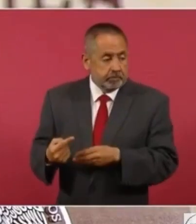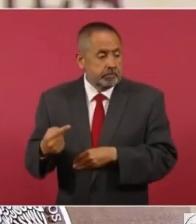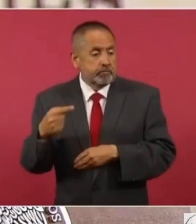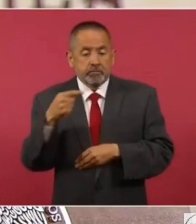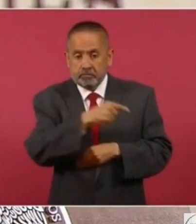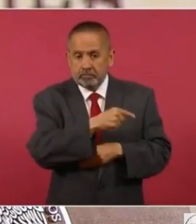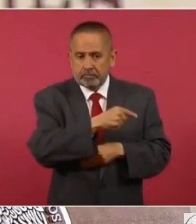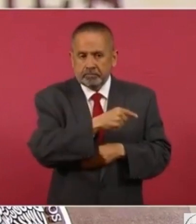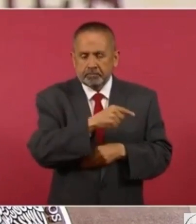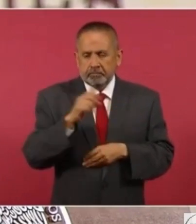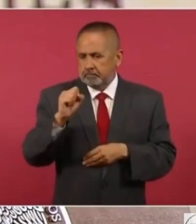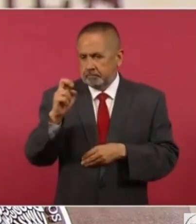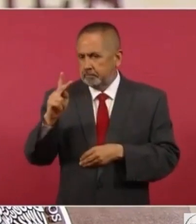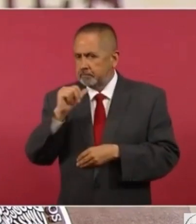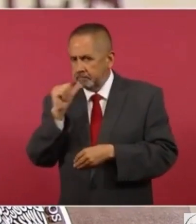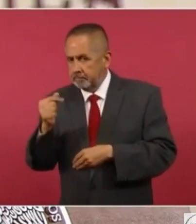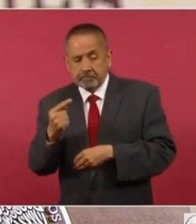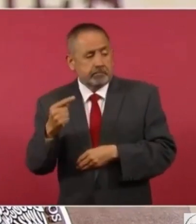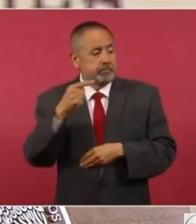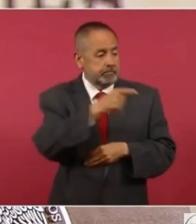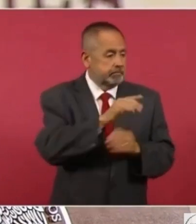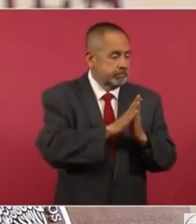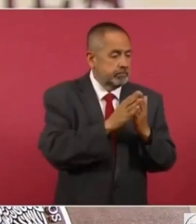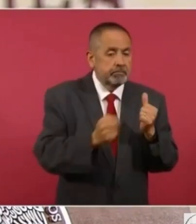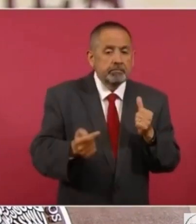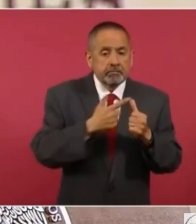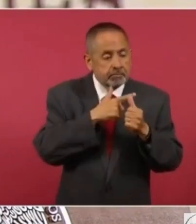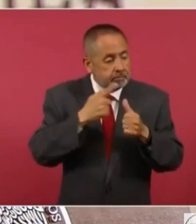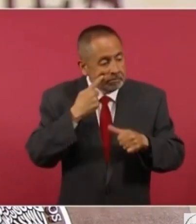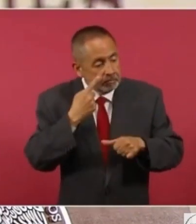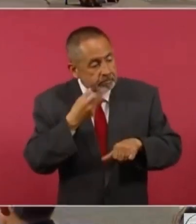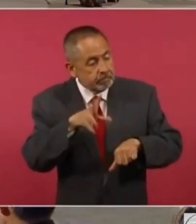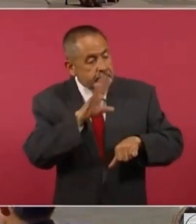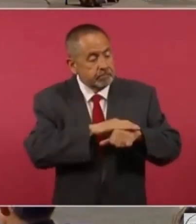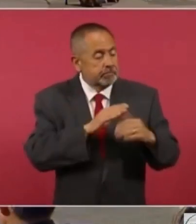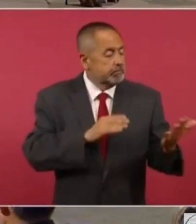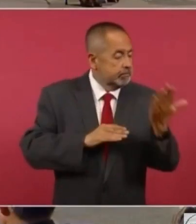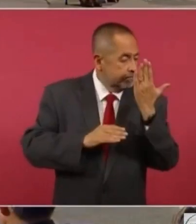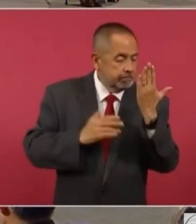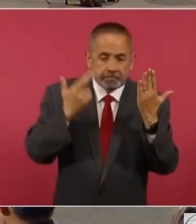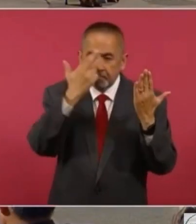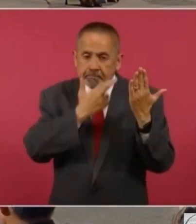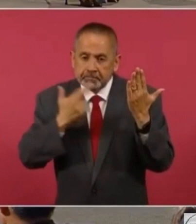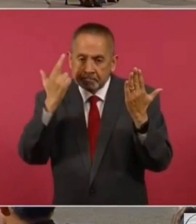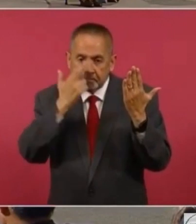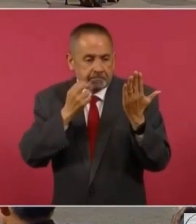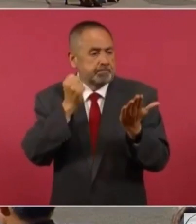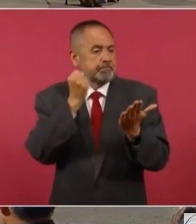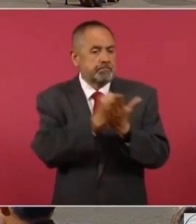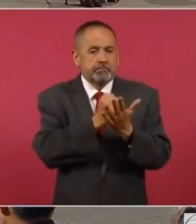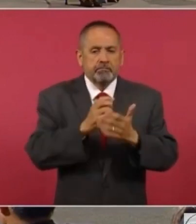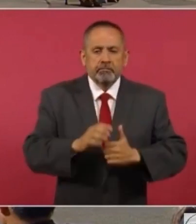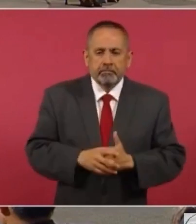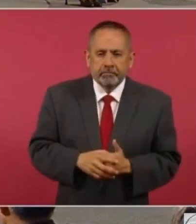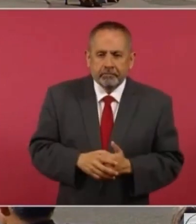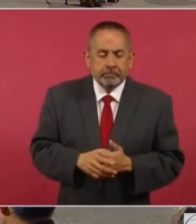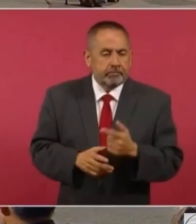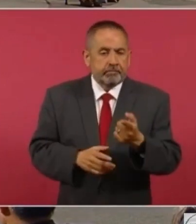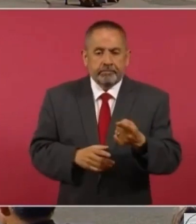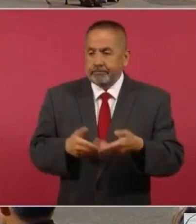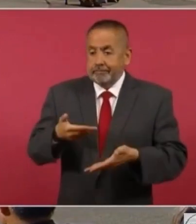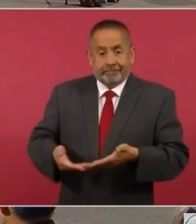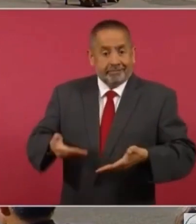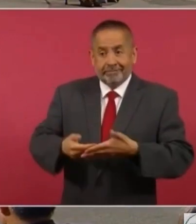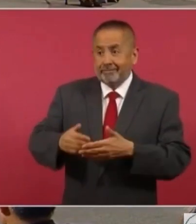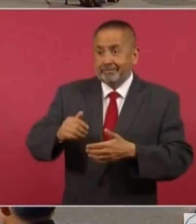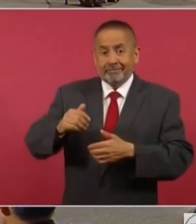de Educación Pública deberán ser autorizados por la instancia educativa correspondiente. Esto no es de esta